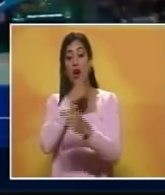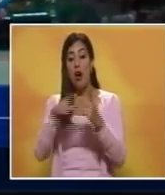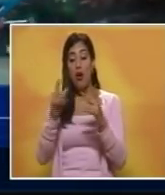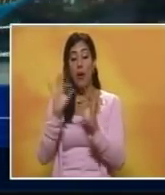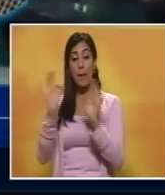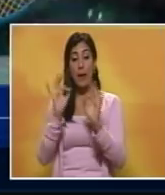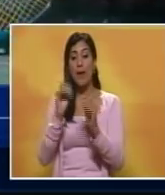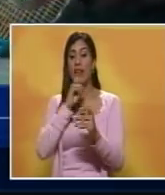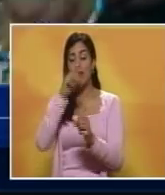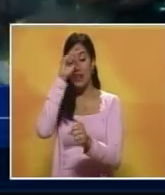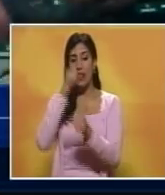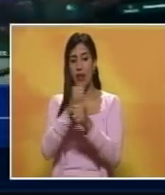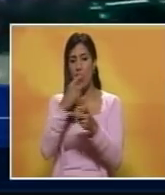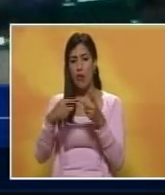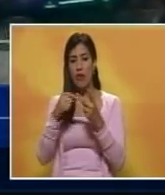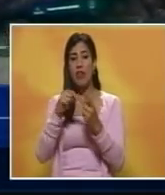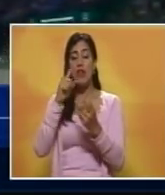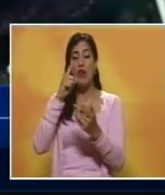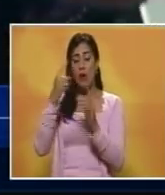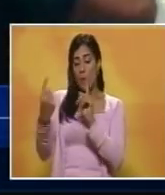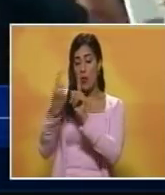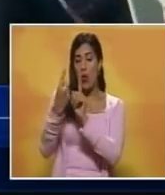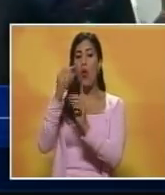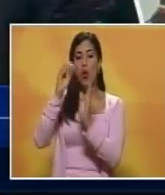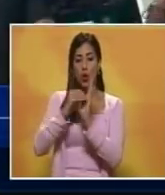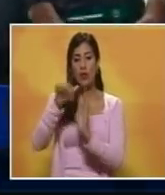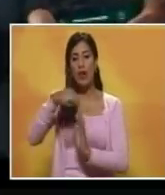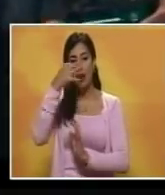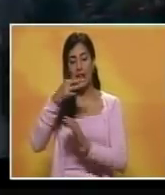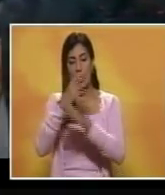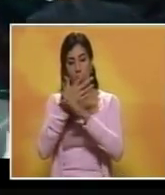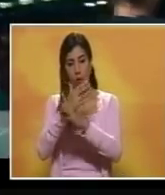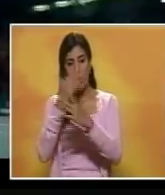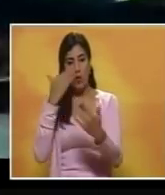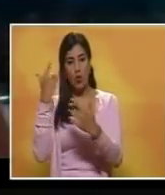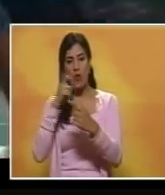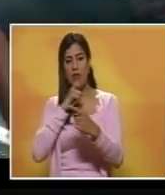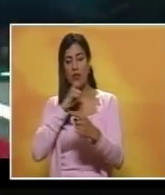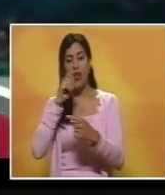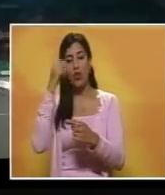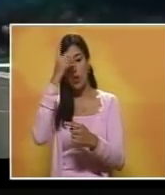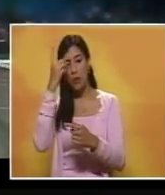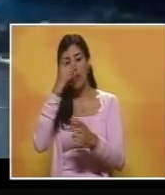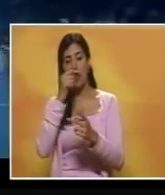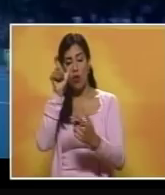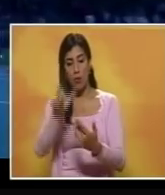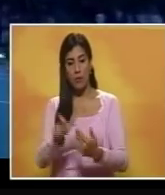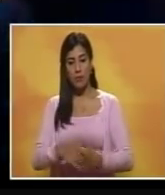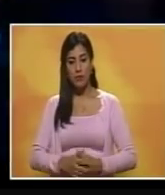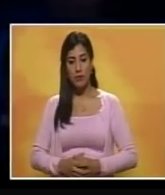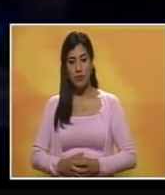hoy la protagonizarán Roger Federer ante Milos Raonic y Gilles Simon ante Dominic Thiem.